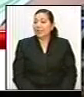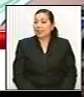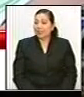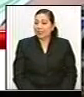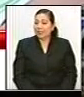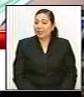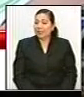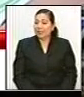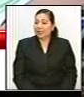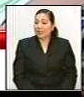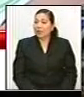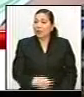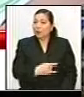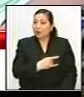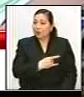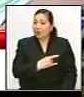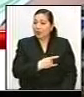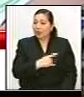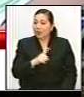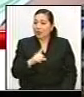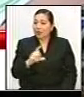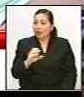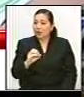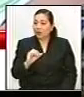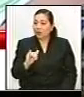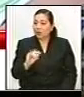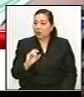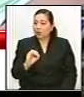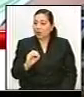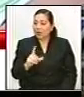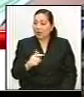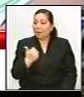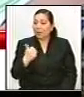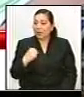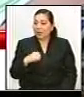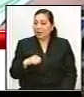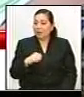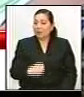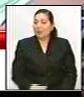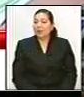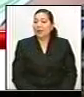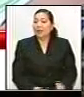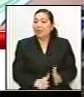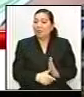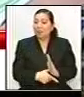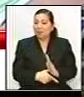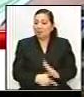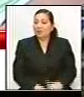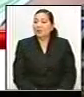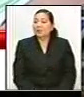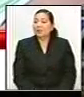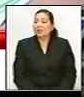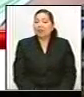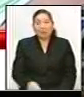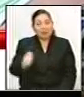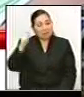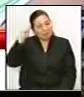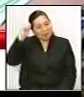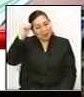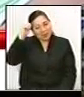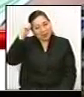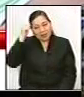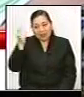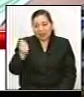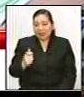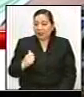la Universidad de Loyola para esa municipalidad. Después también el de Magdalena,